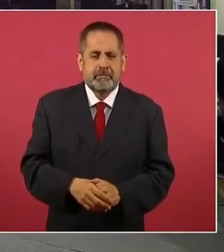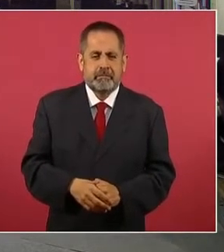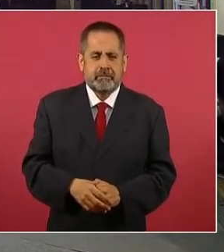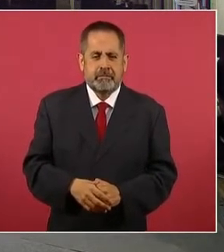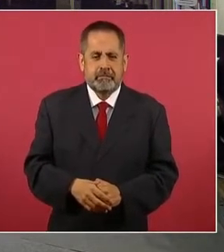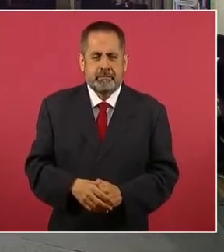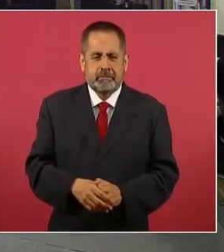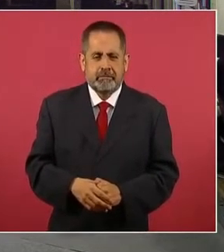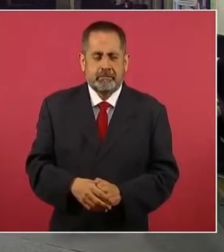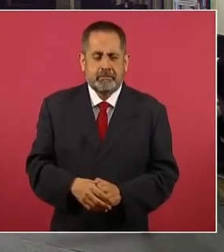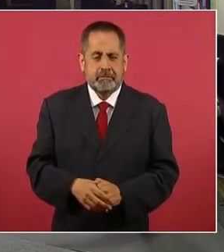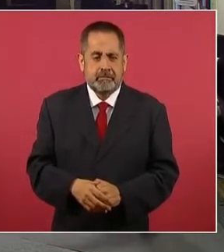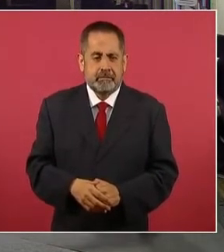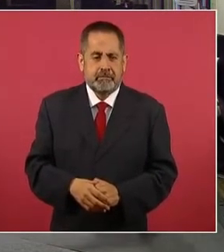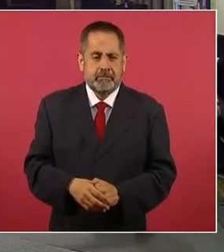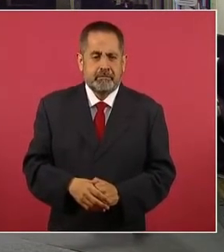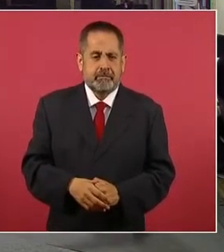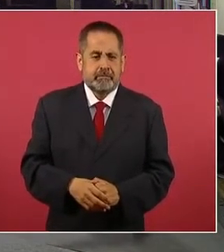¿Dónde está?